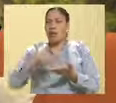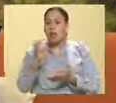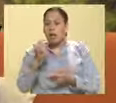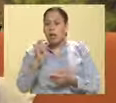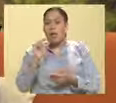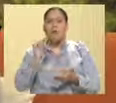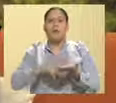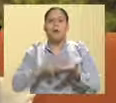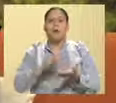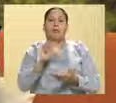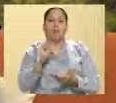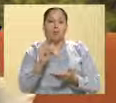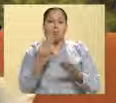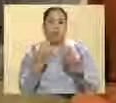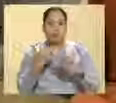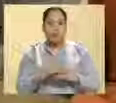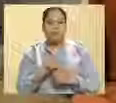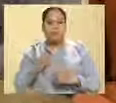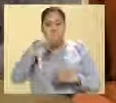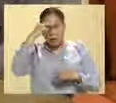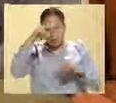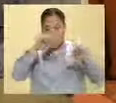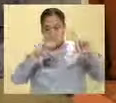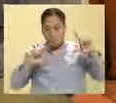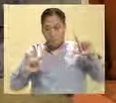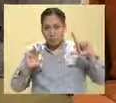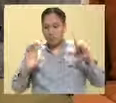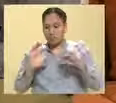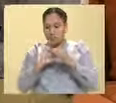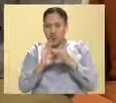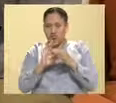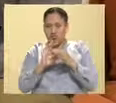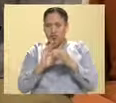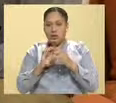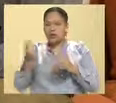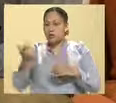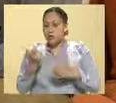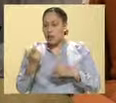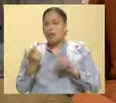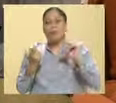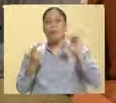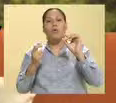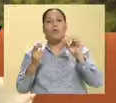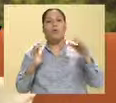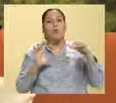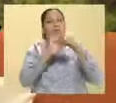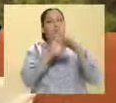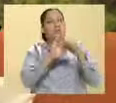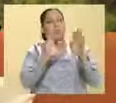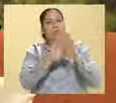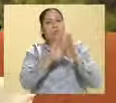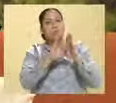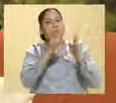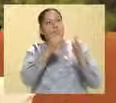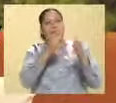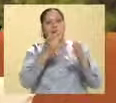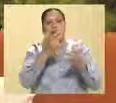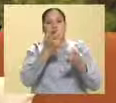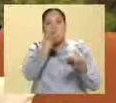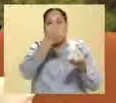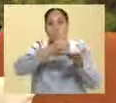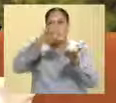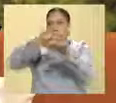porque como en México los salarios están ligados a la inflación, pues entonces los salarios no suben, o sea, sube